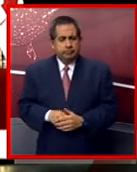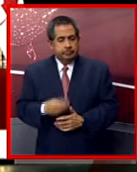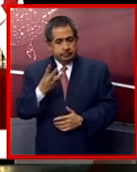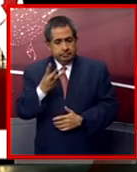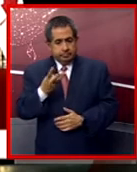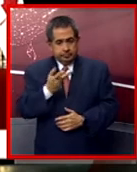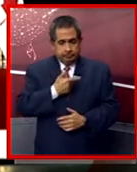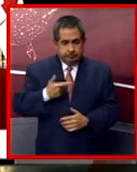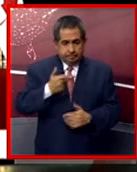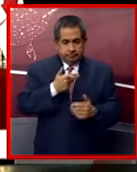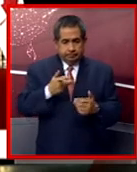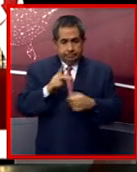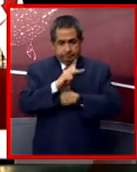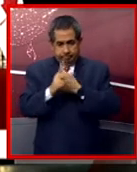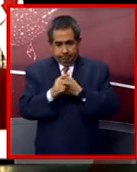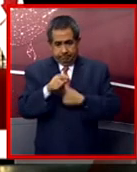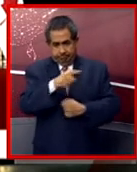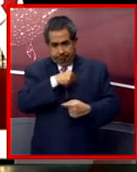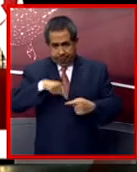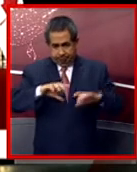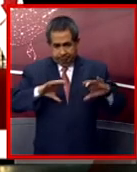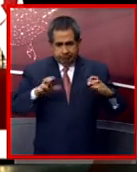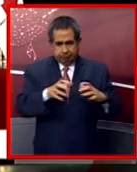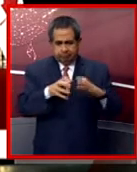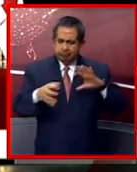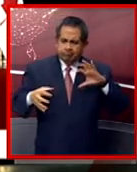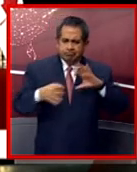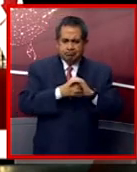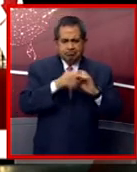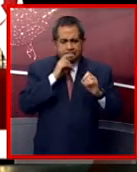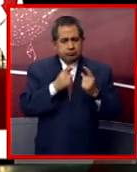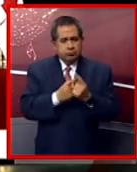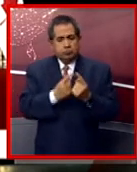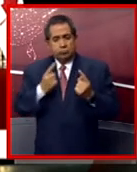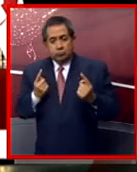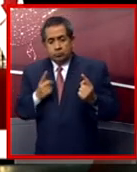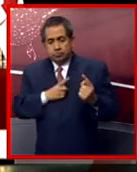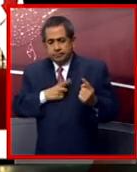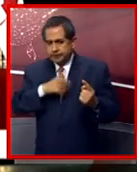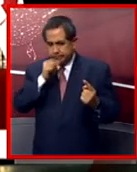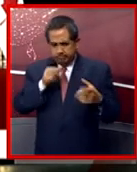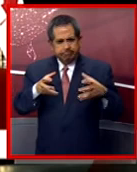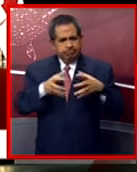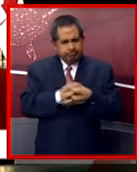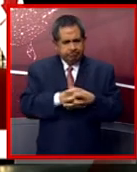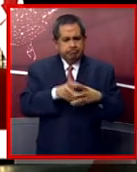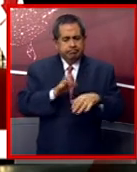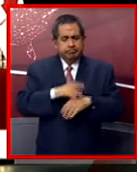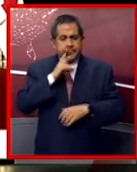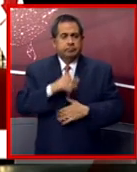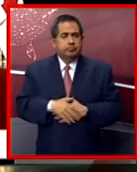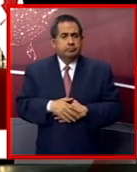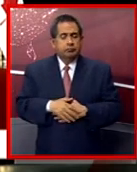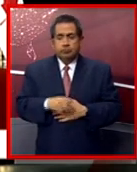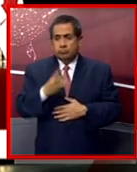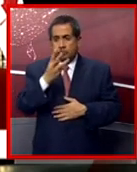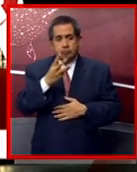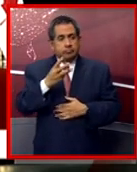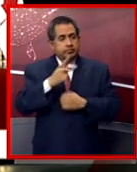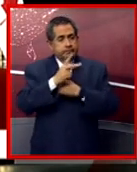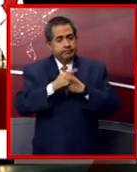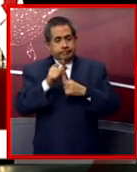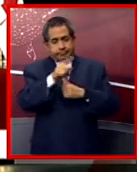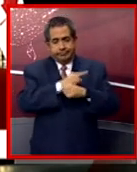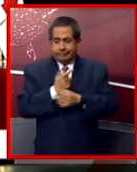países es mayor que cualquiera de sus partes en lo individual. Incluso en temas como la brecha salarial entre las tres economías,